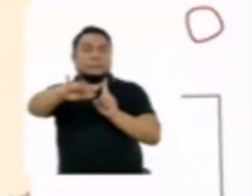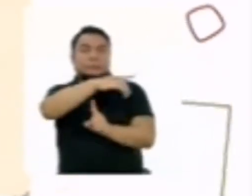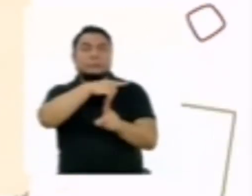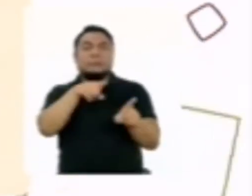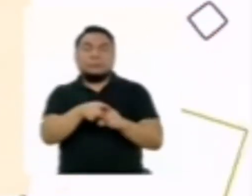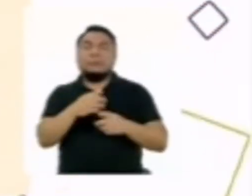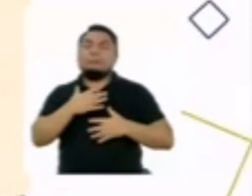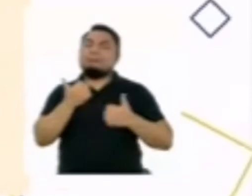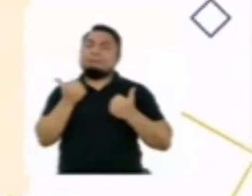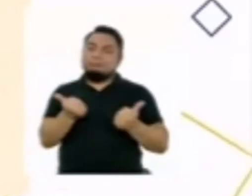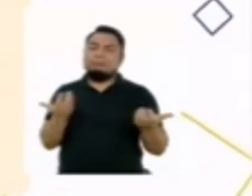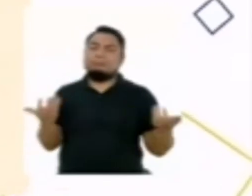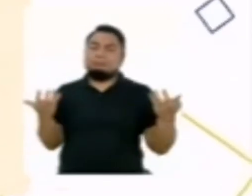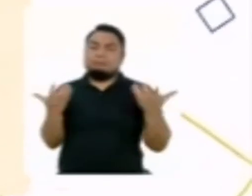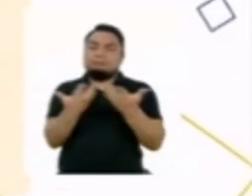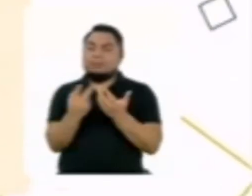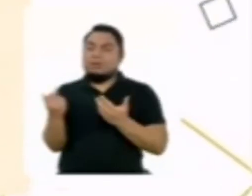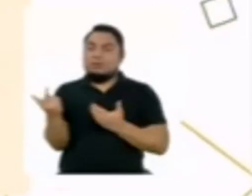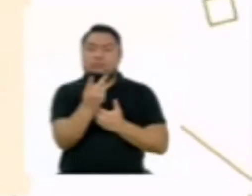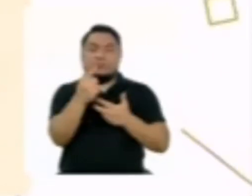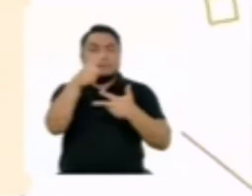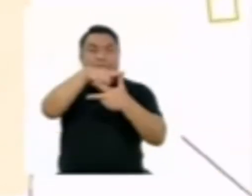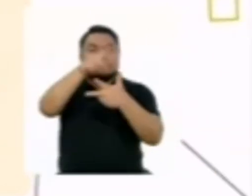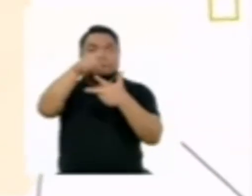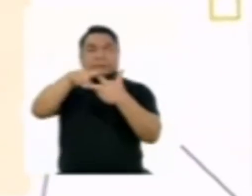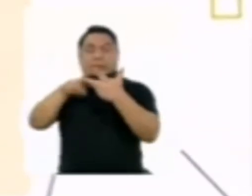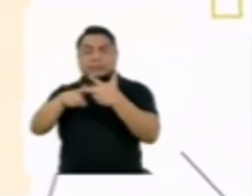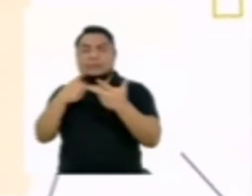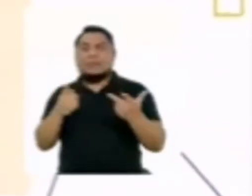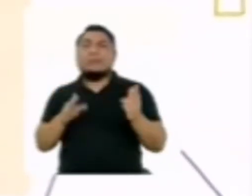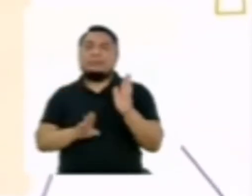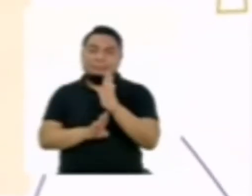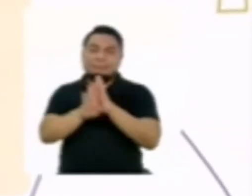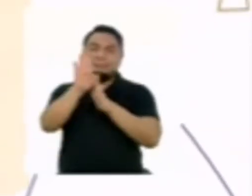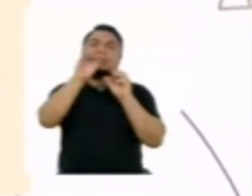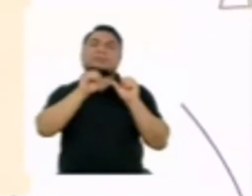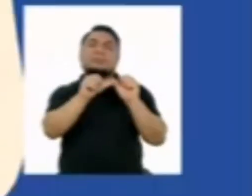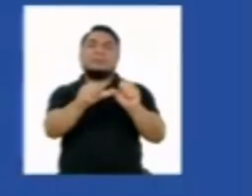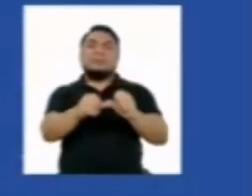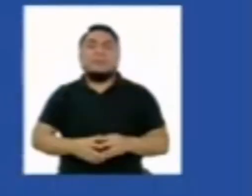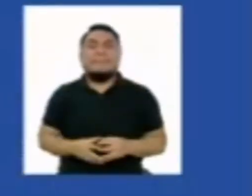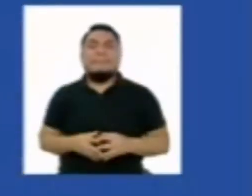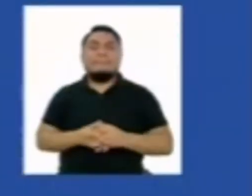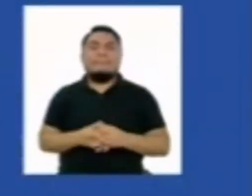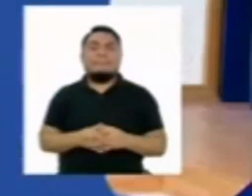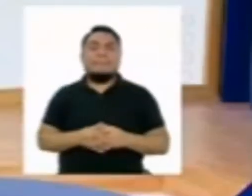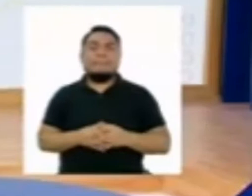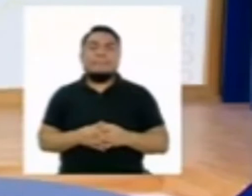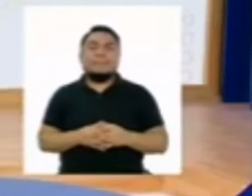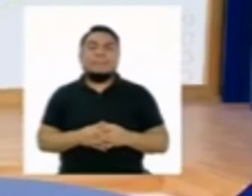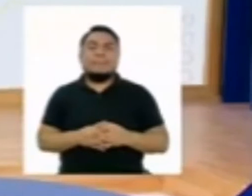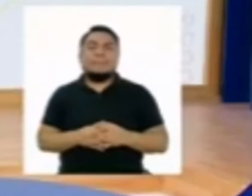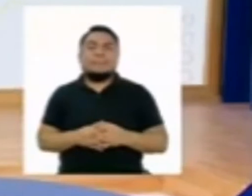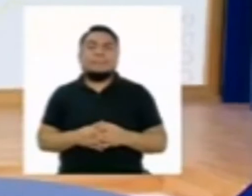la sana relación entre estos 3 aspectos surge el desarrollo sostenible.